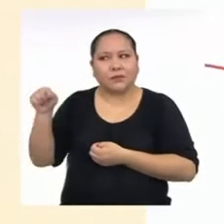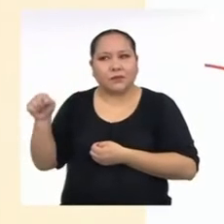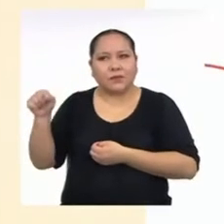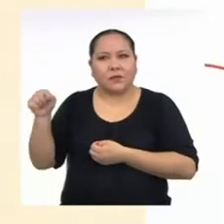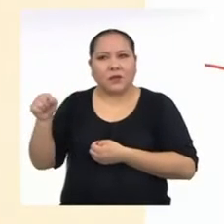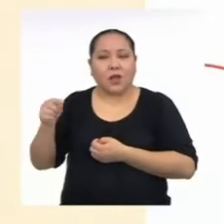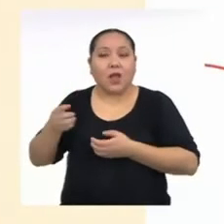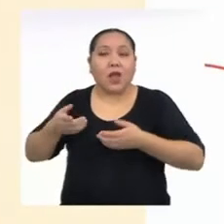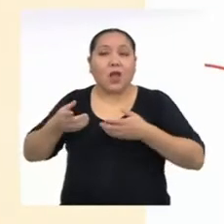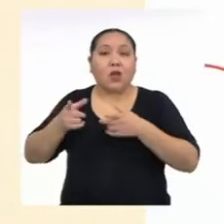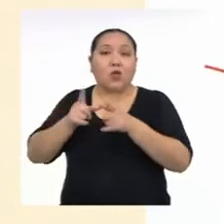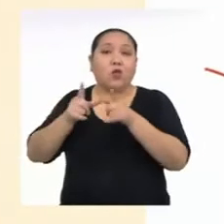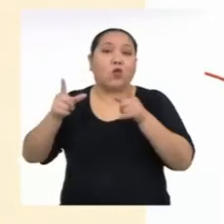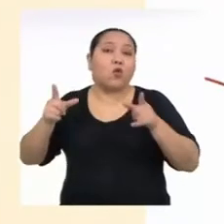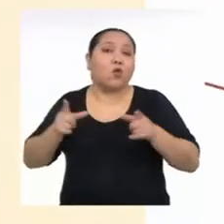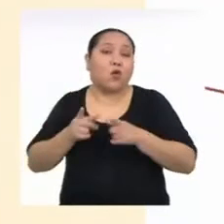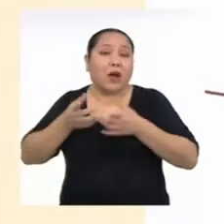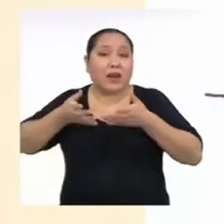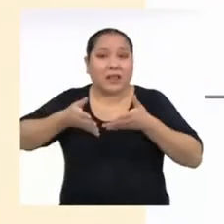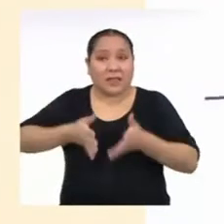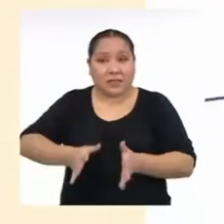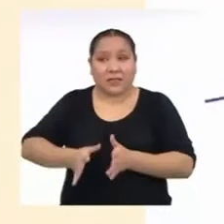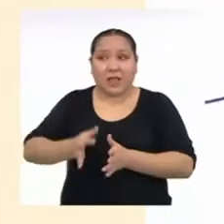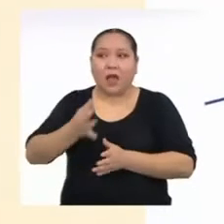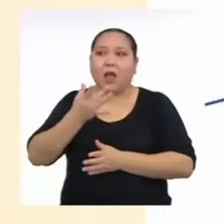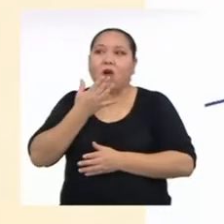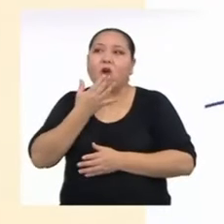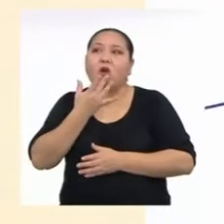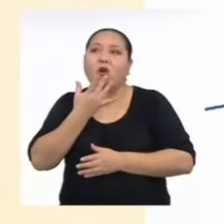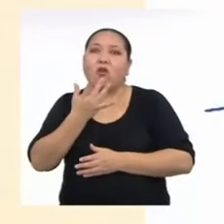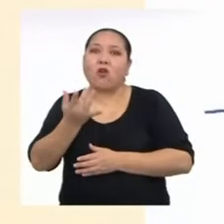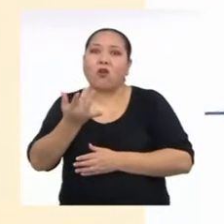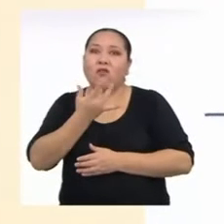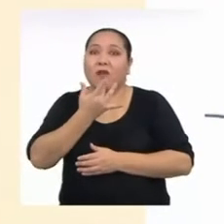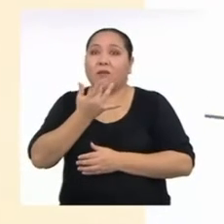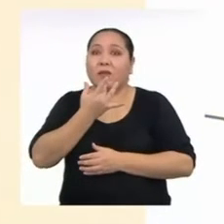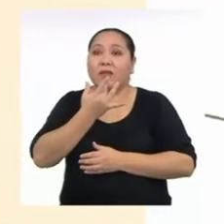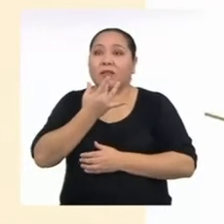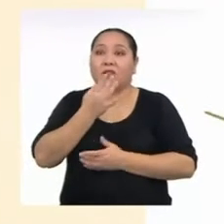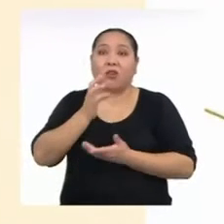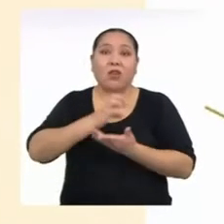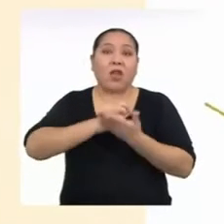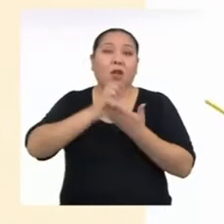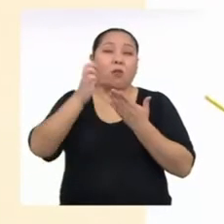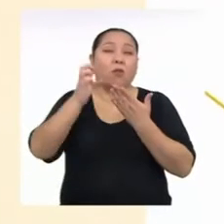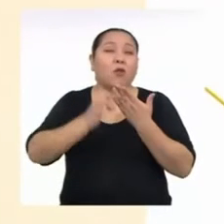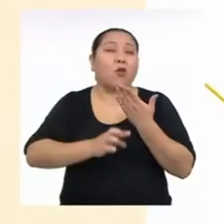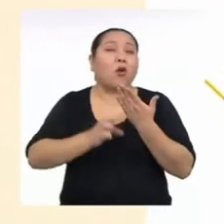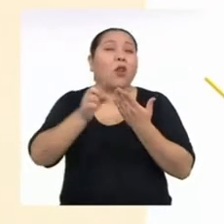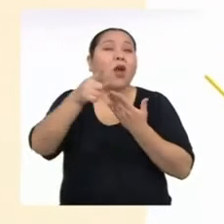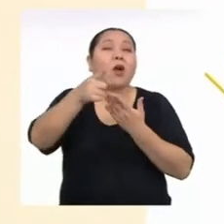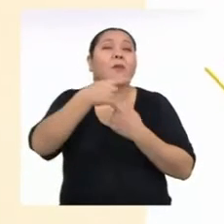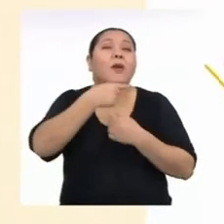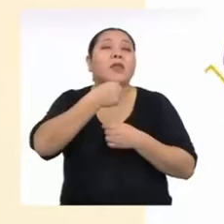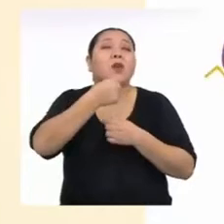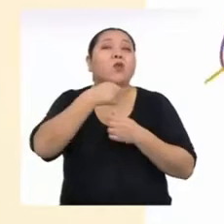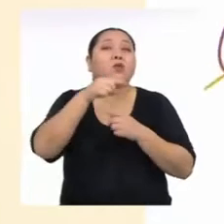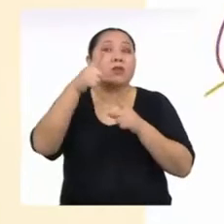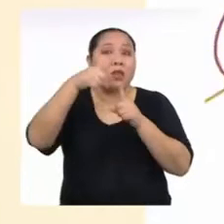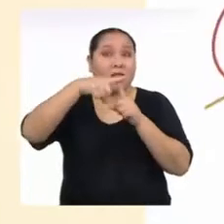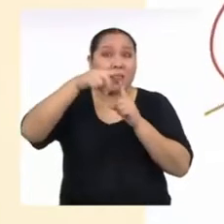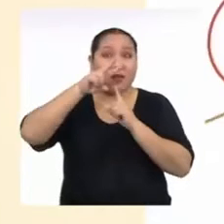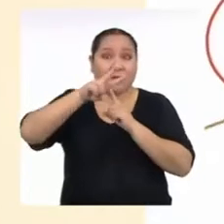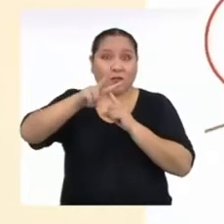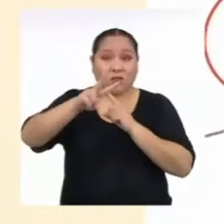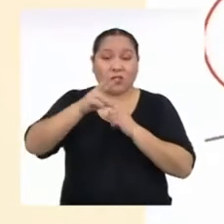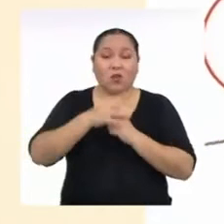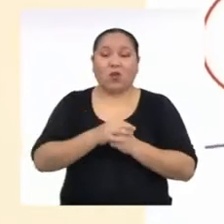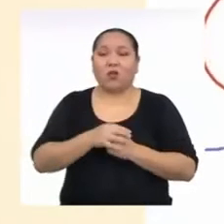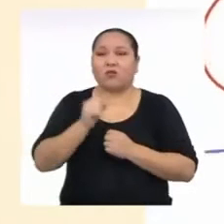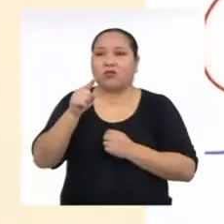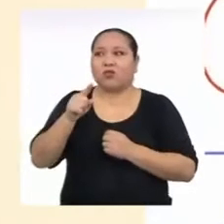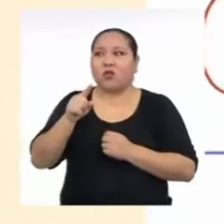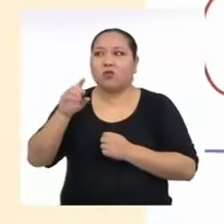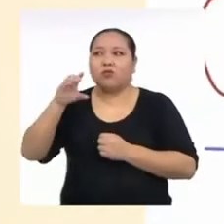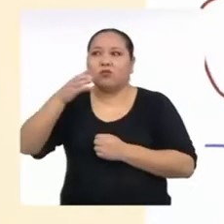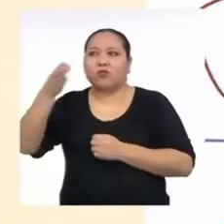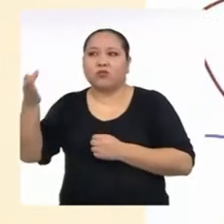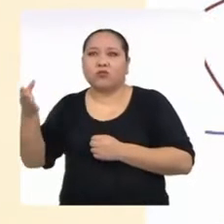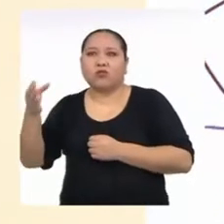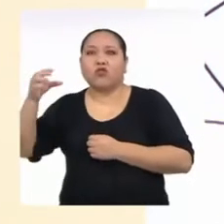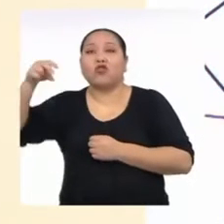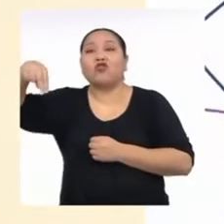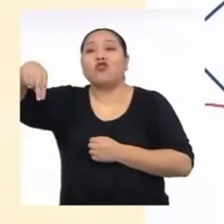de nacimiento, el color favorito y el programa de TV favorito son variables